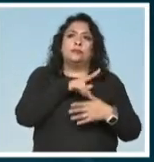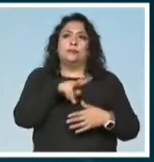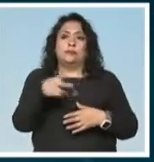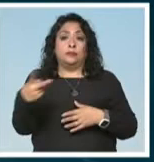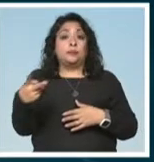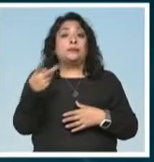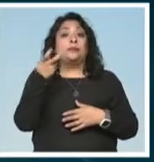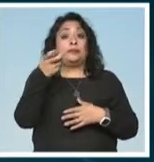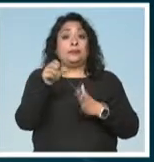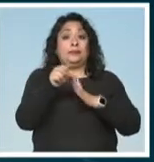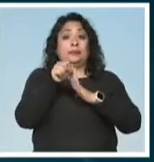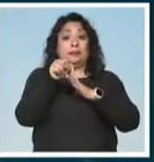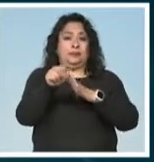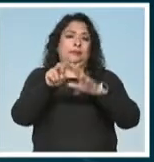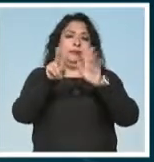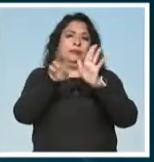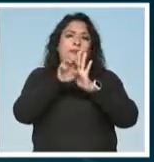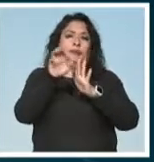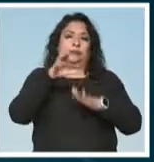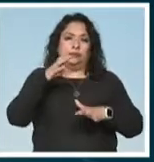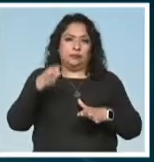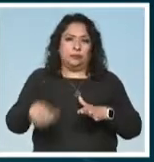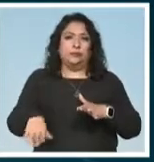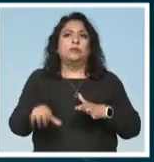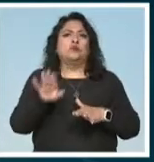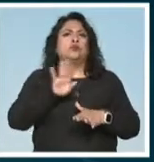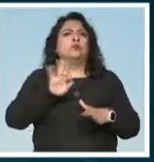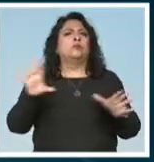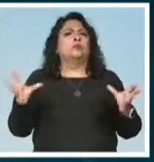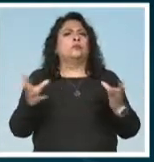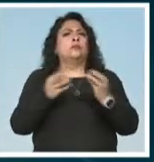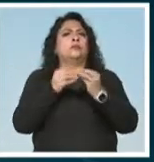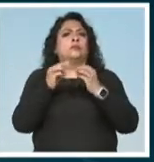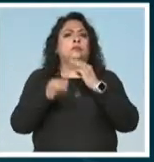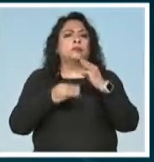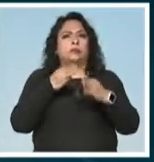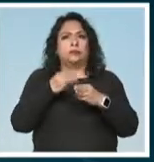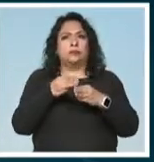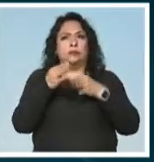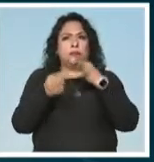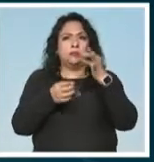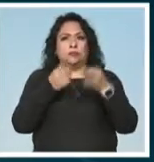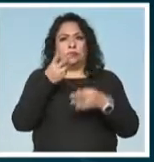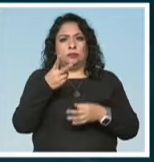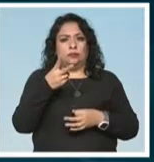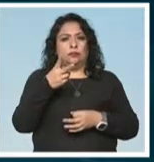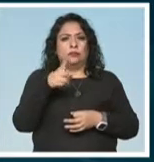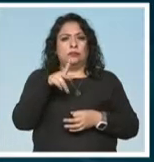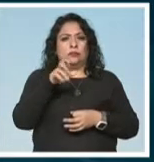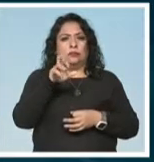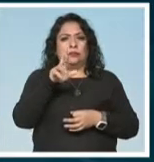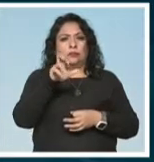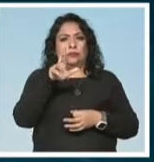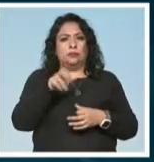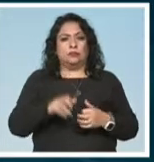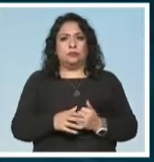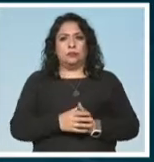otros, y que los símbolos de temas como el cristianismo pueden unificar al mundo. Noticias 22, Karen